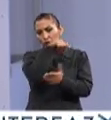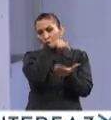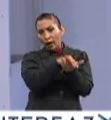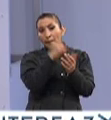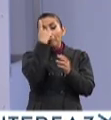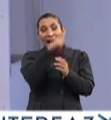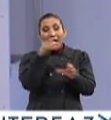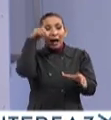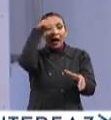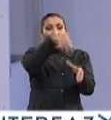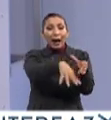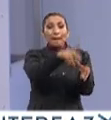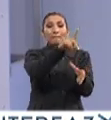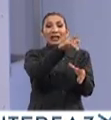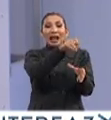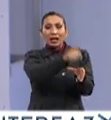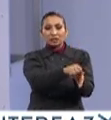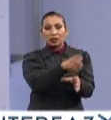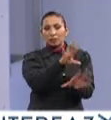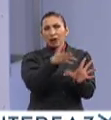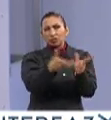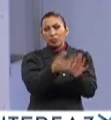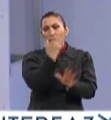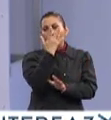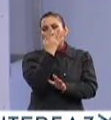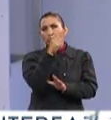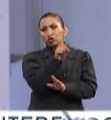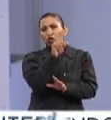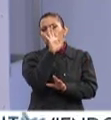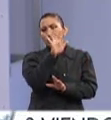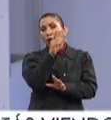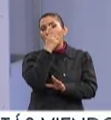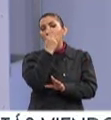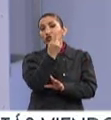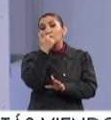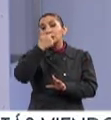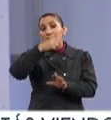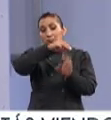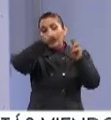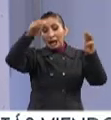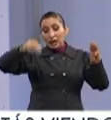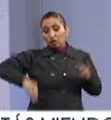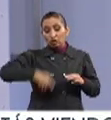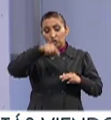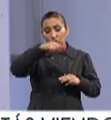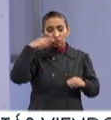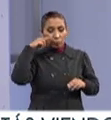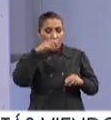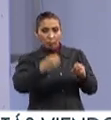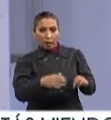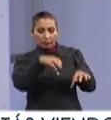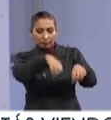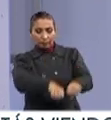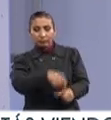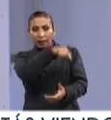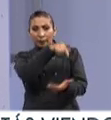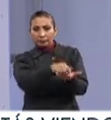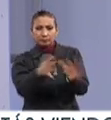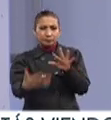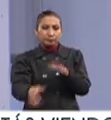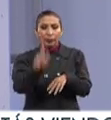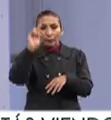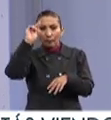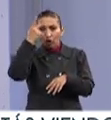colectores de pilas en aproximadamente 0.5, 0.6 metros cuadrados. La zona que nosotros ocupamos es una zona cerca